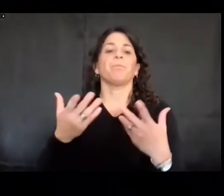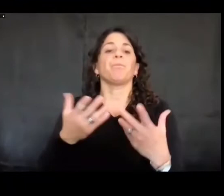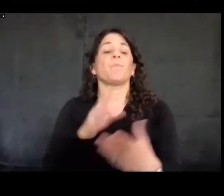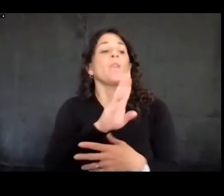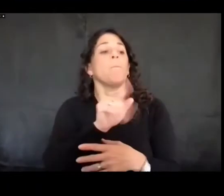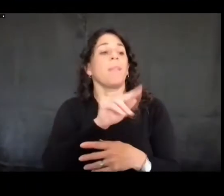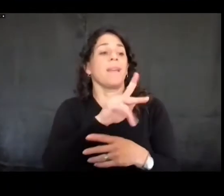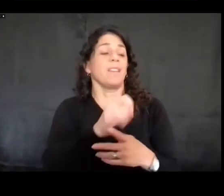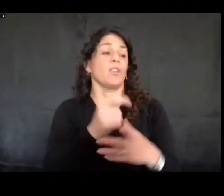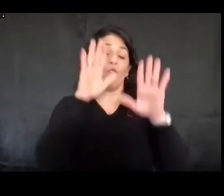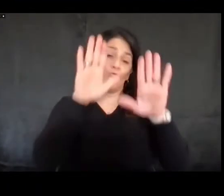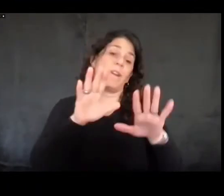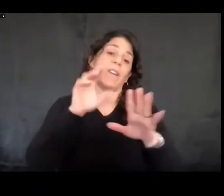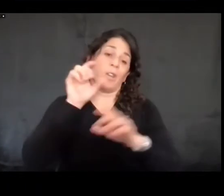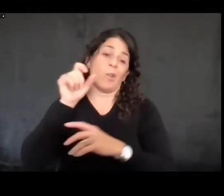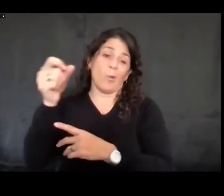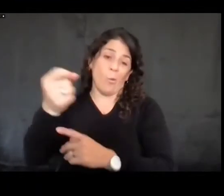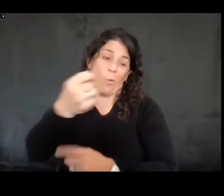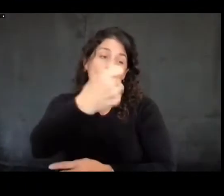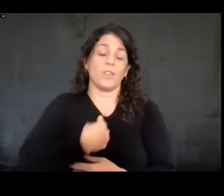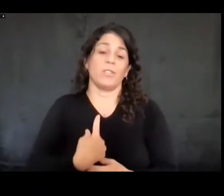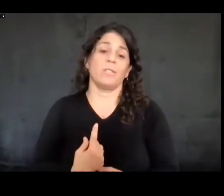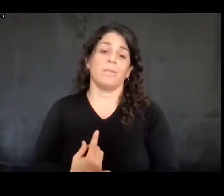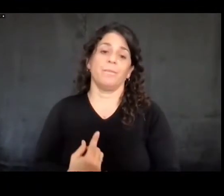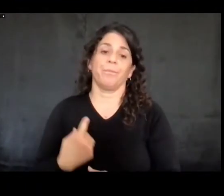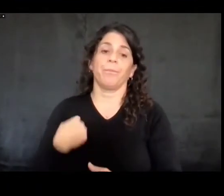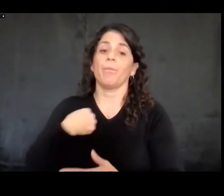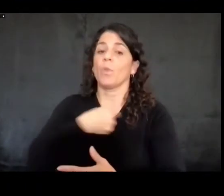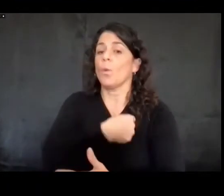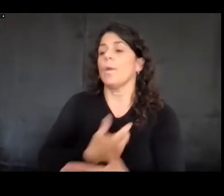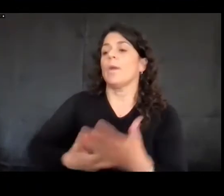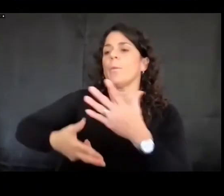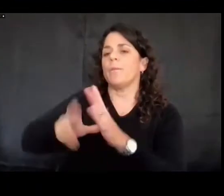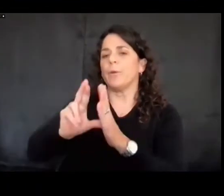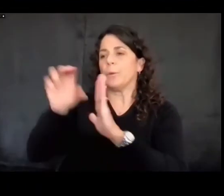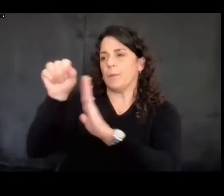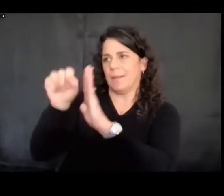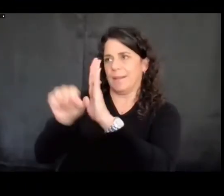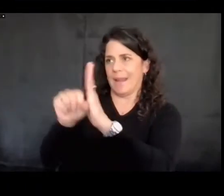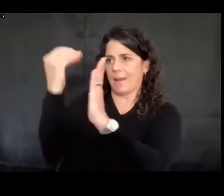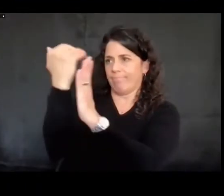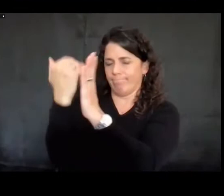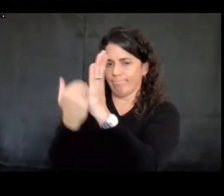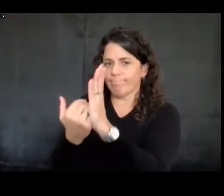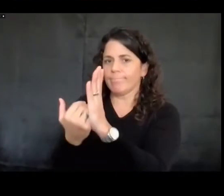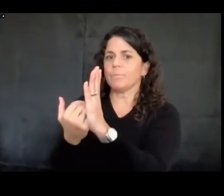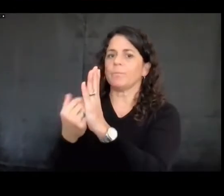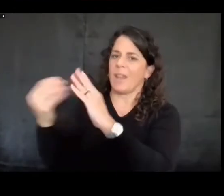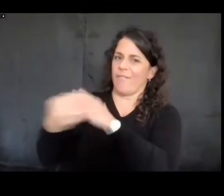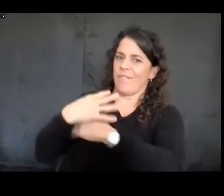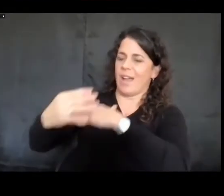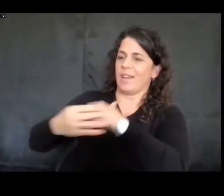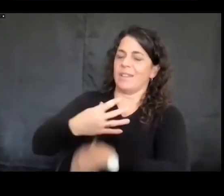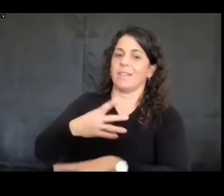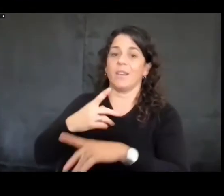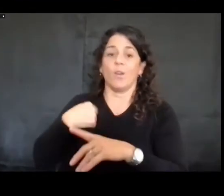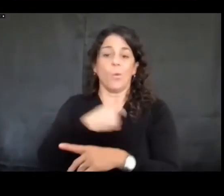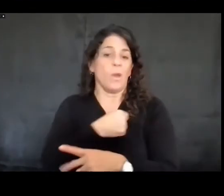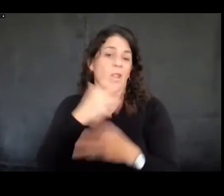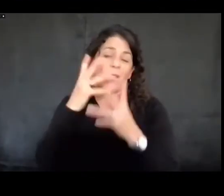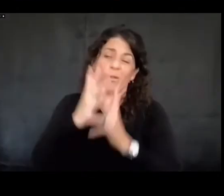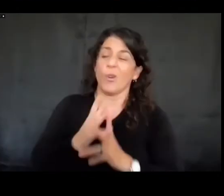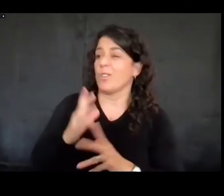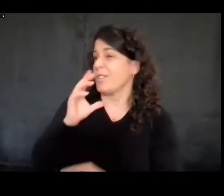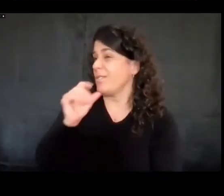buena pregunta hemos revisado la guía del estado y desdichadamente no